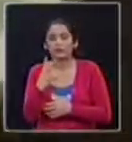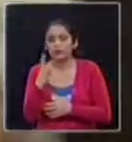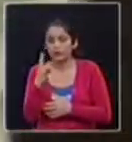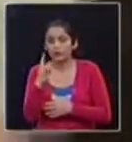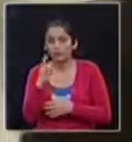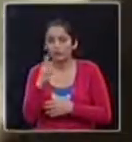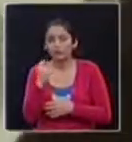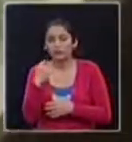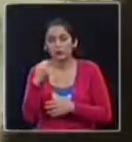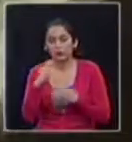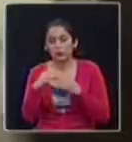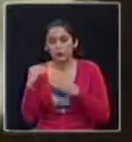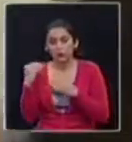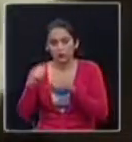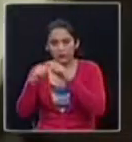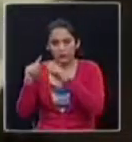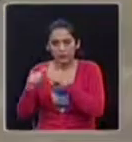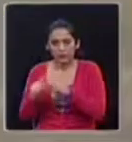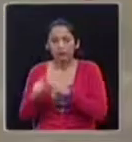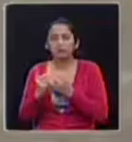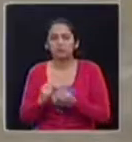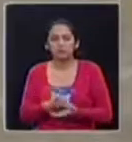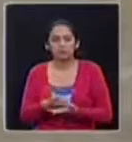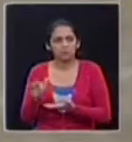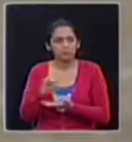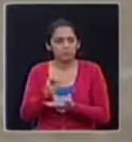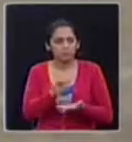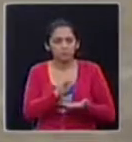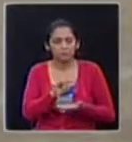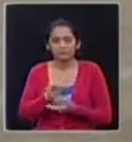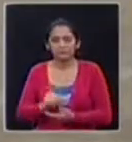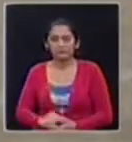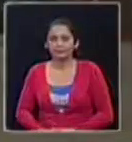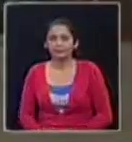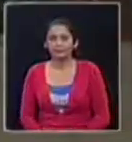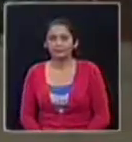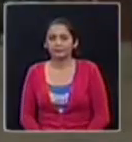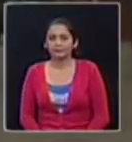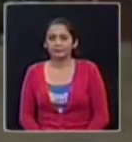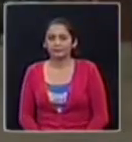Aduana del Ecuador, SENAE, por las salvaguardias. Cristina Cabezas, Telerama Noticias.